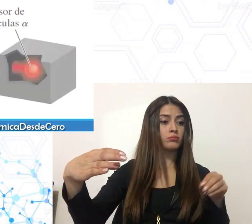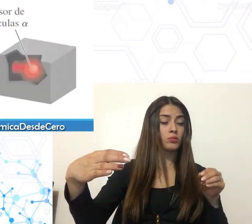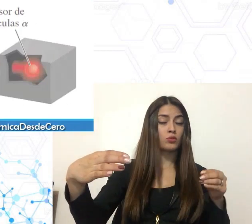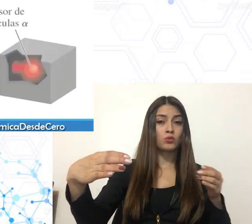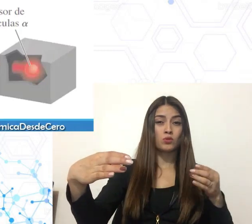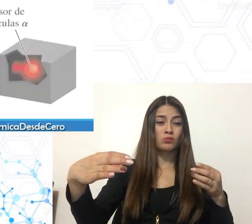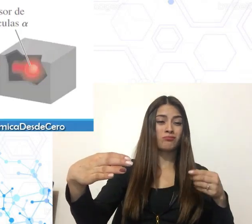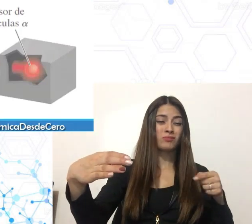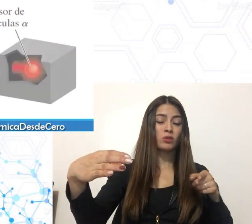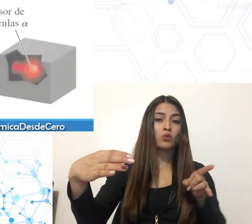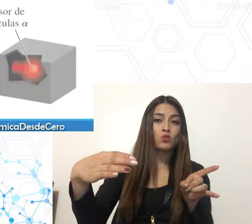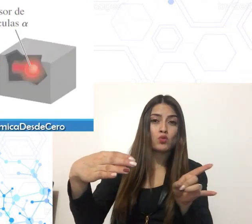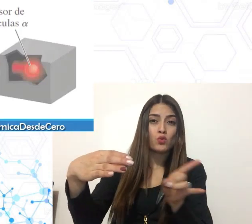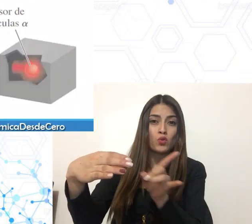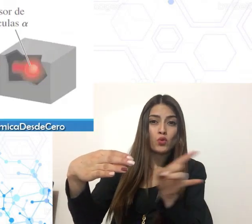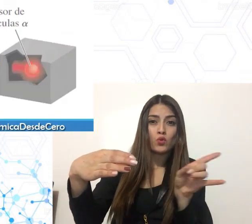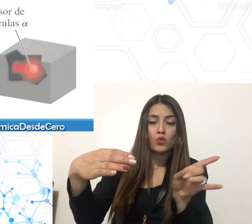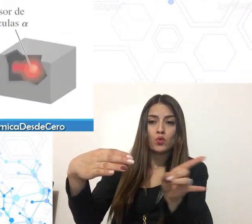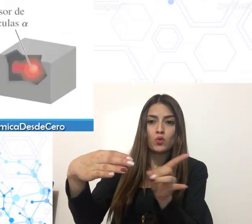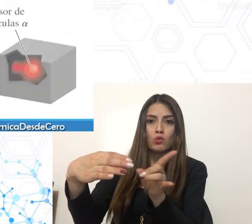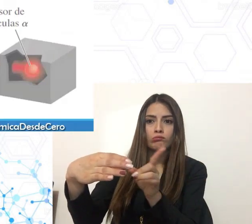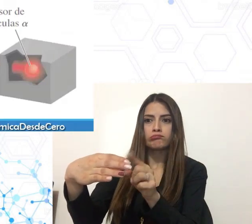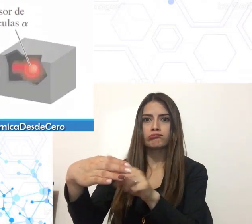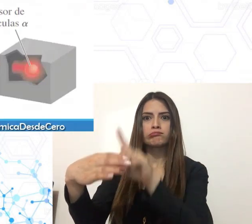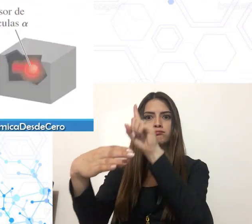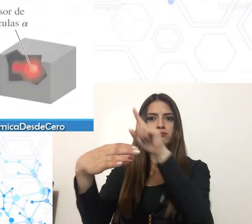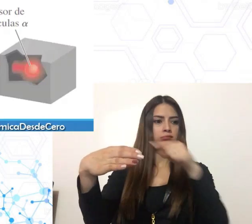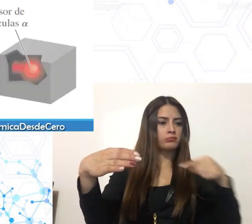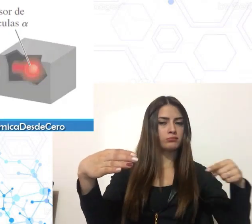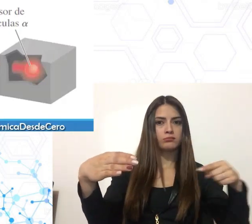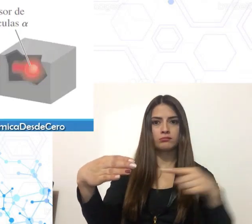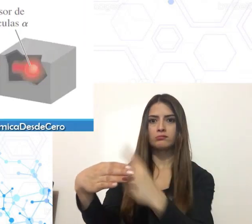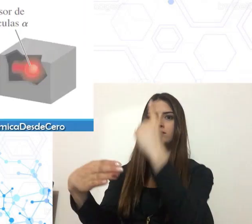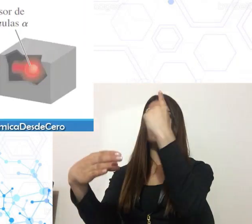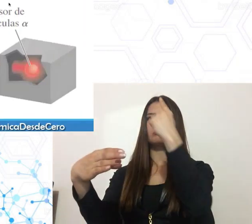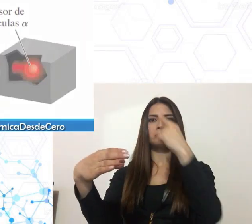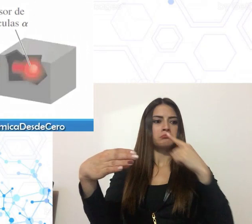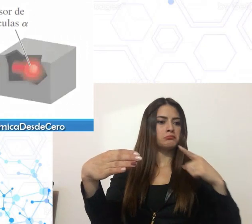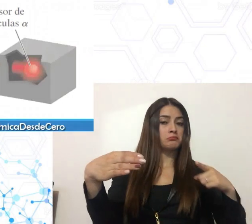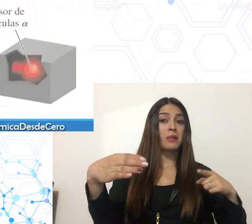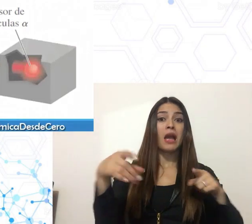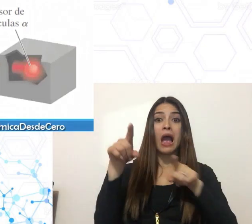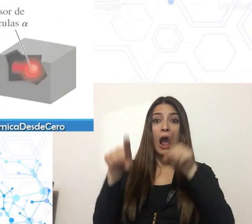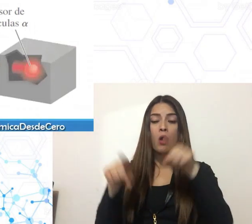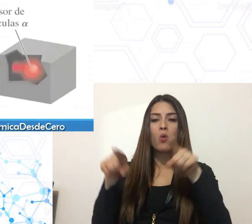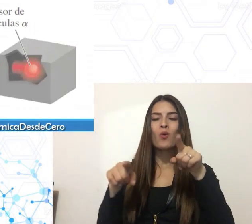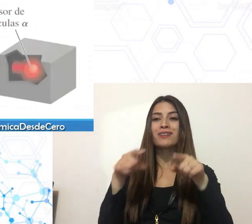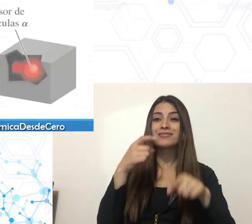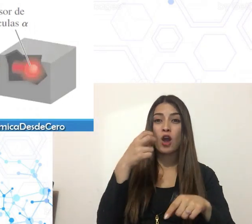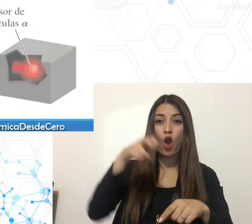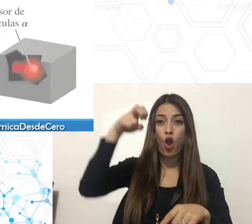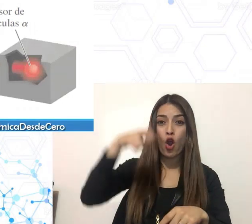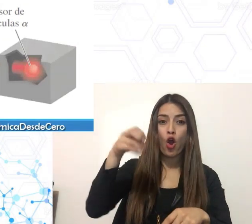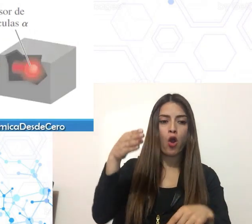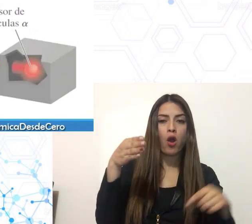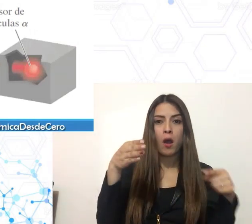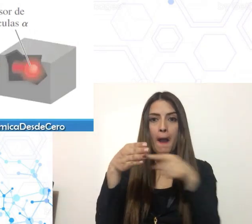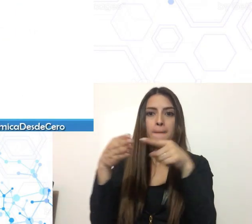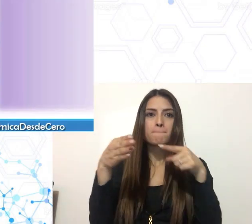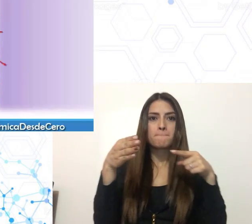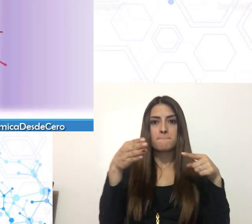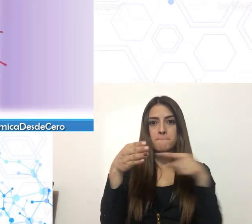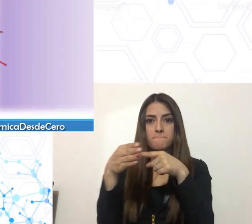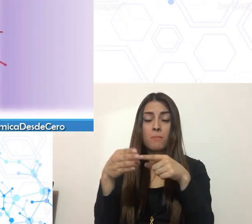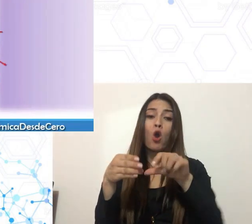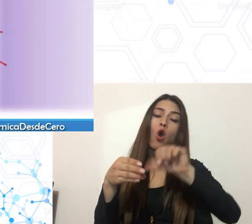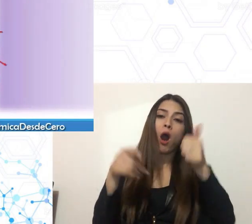eran desviadas. Entonces, esto le permite a Rutherford hacia el año de 1895